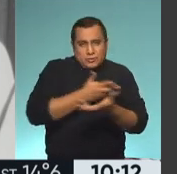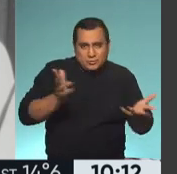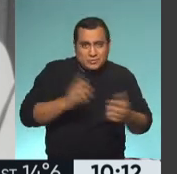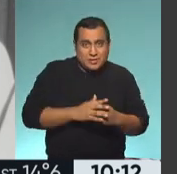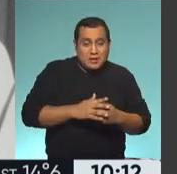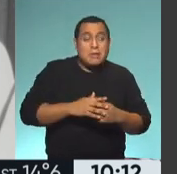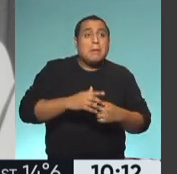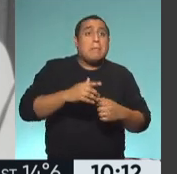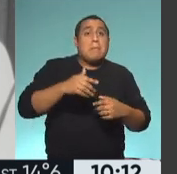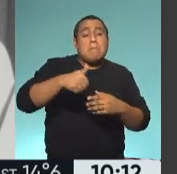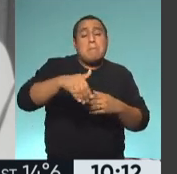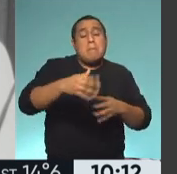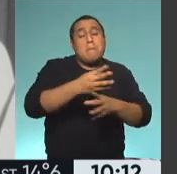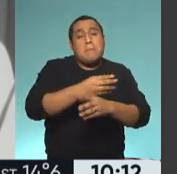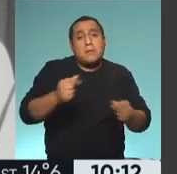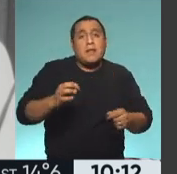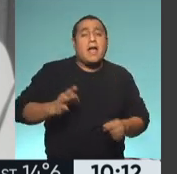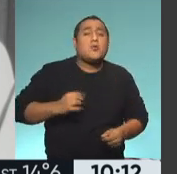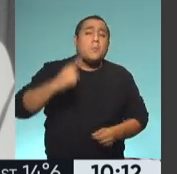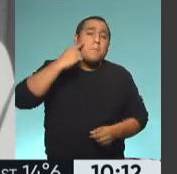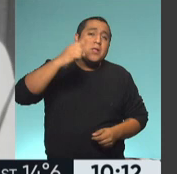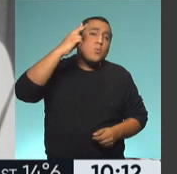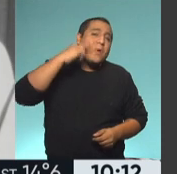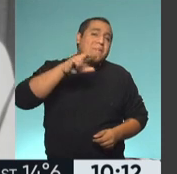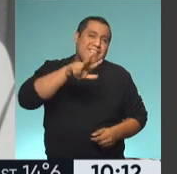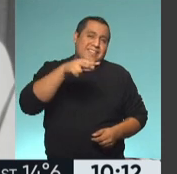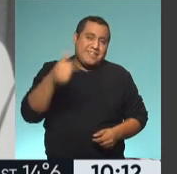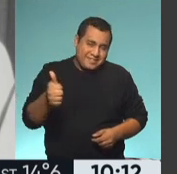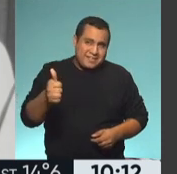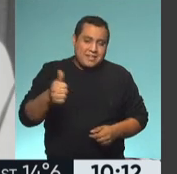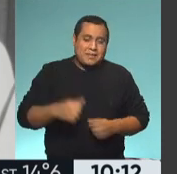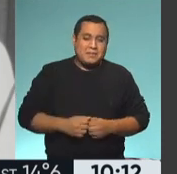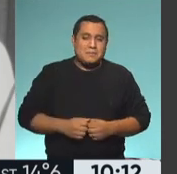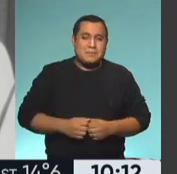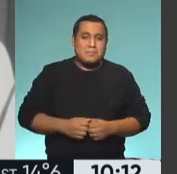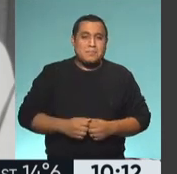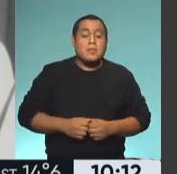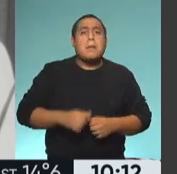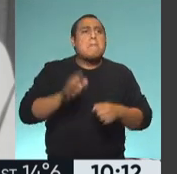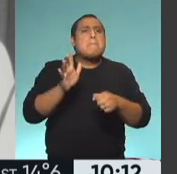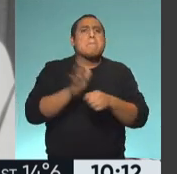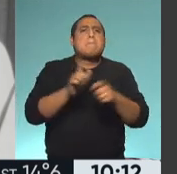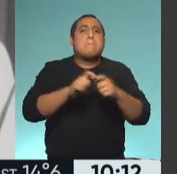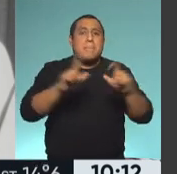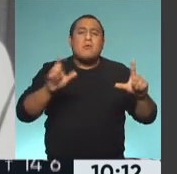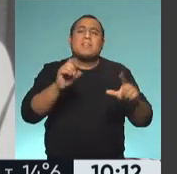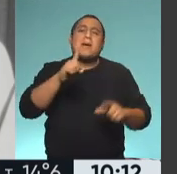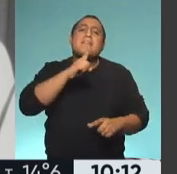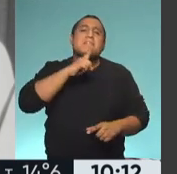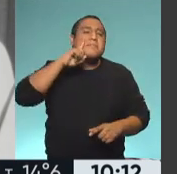culminaría en 1936 con Tiempos Modernos, película con la que